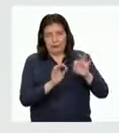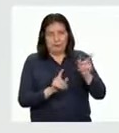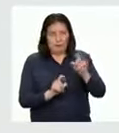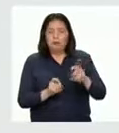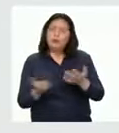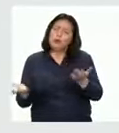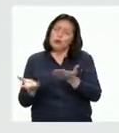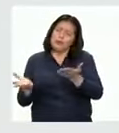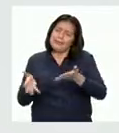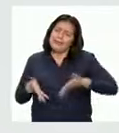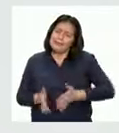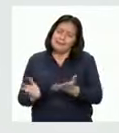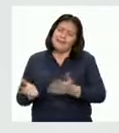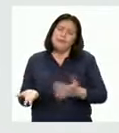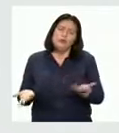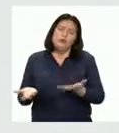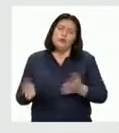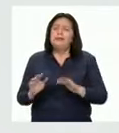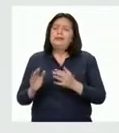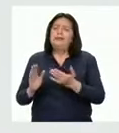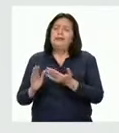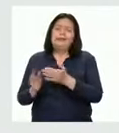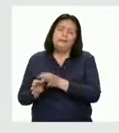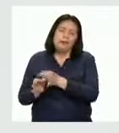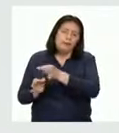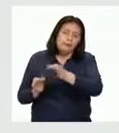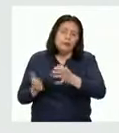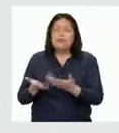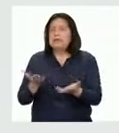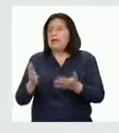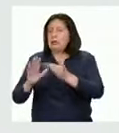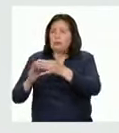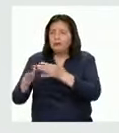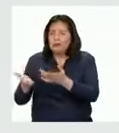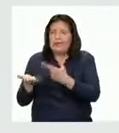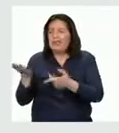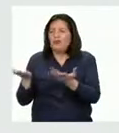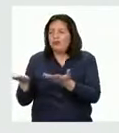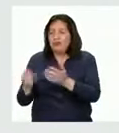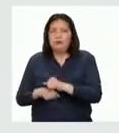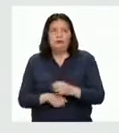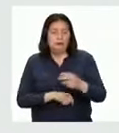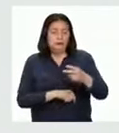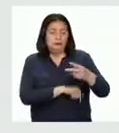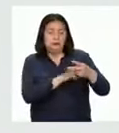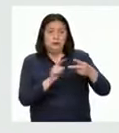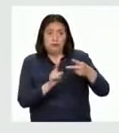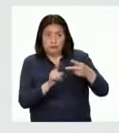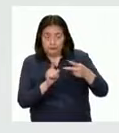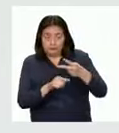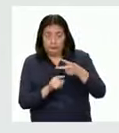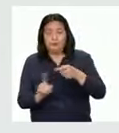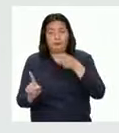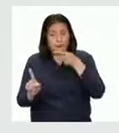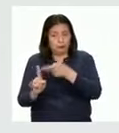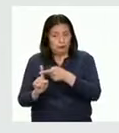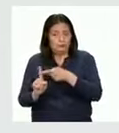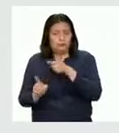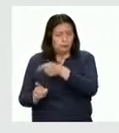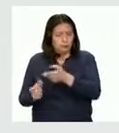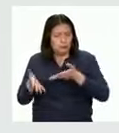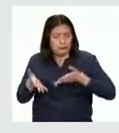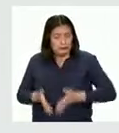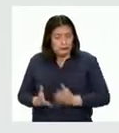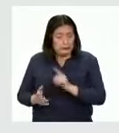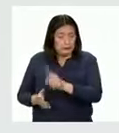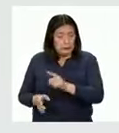eres? Región, ciudad, distrito, comunidad. Y pregunta específica, ¿naciste